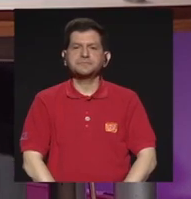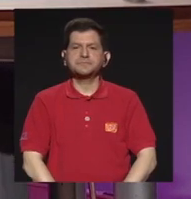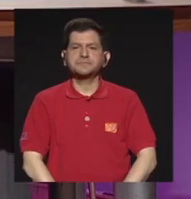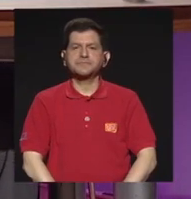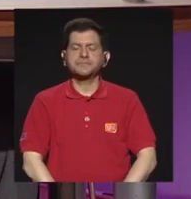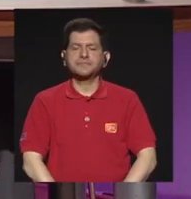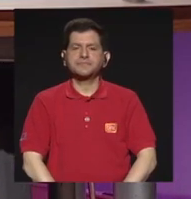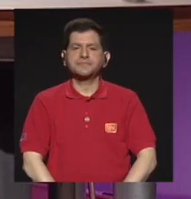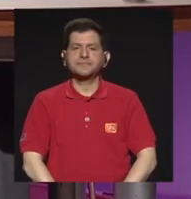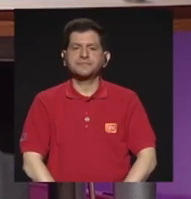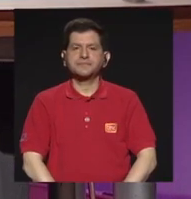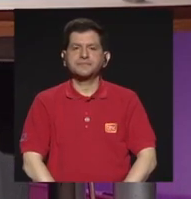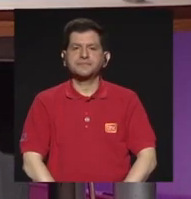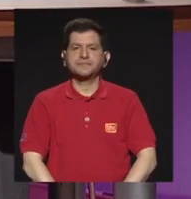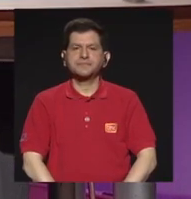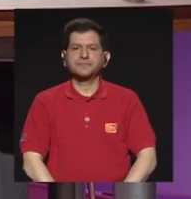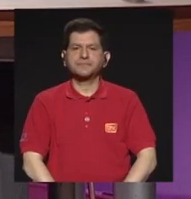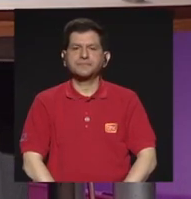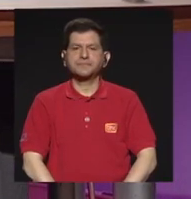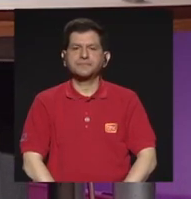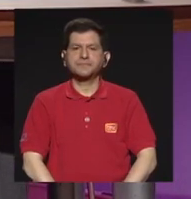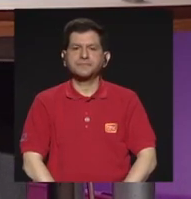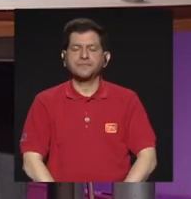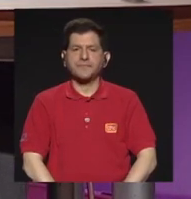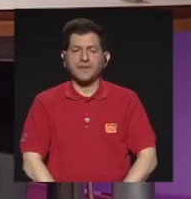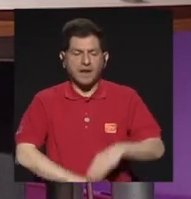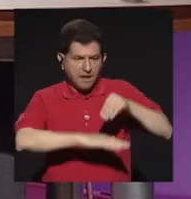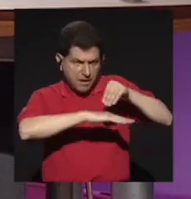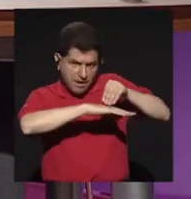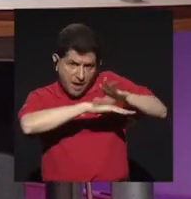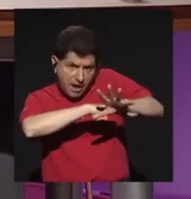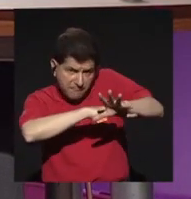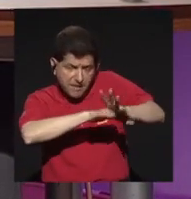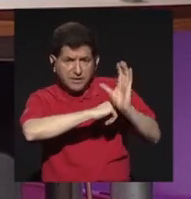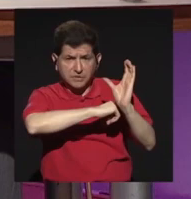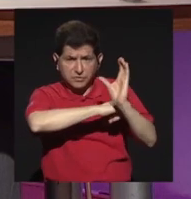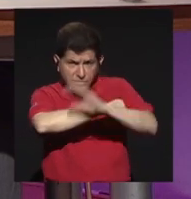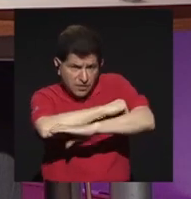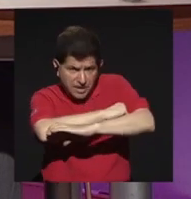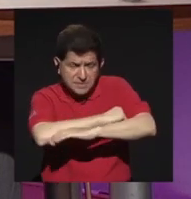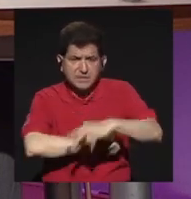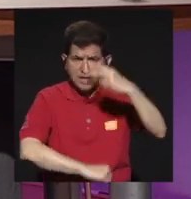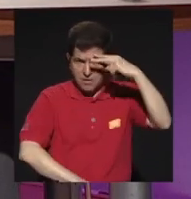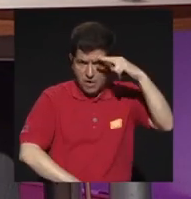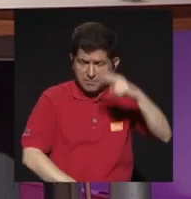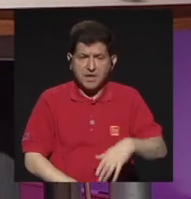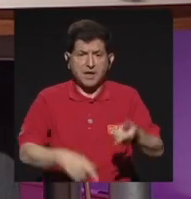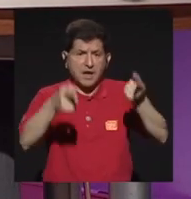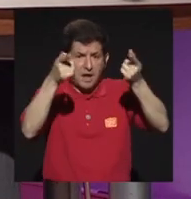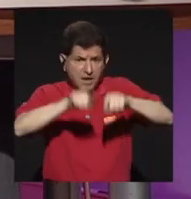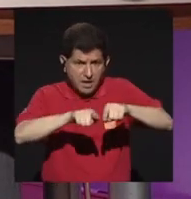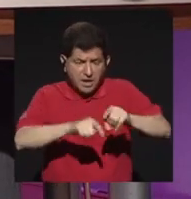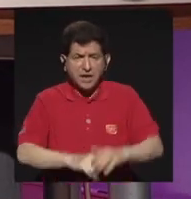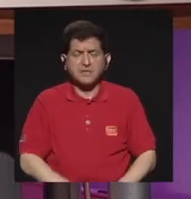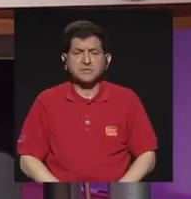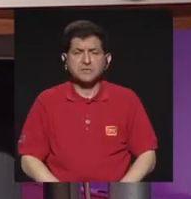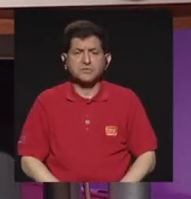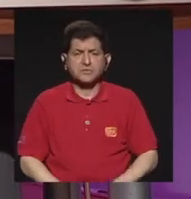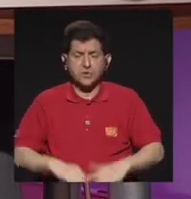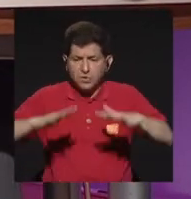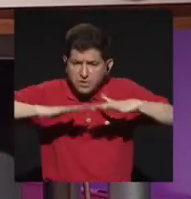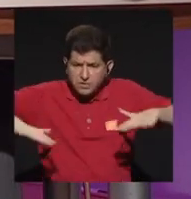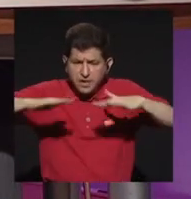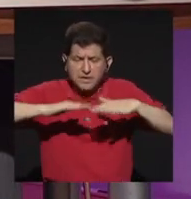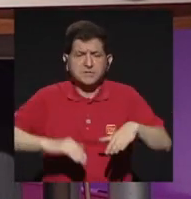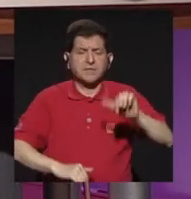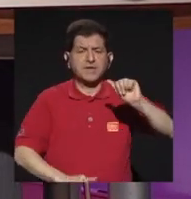entonces este los efectos de la condena a méxico por el caso del campo algodonero se